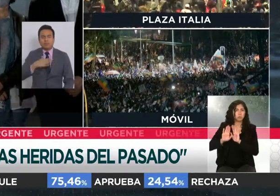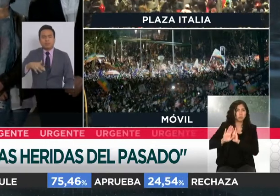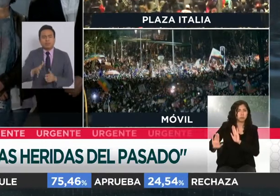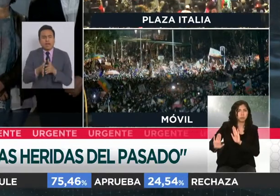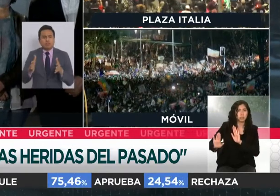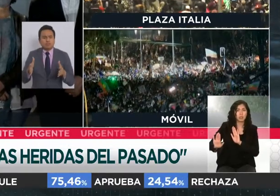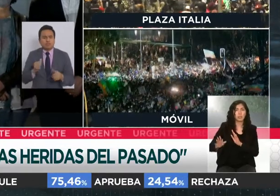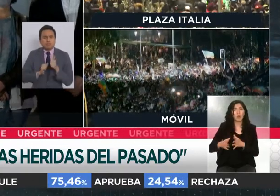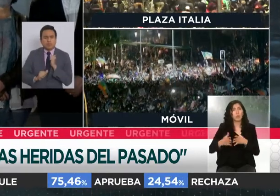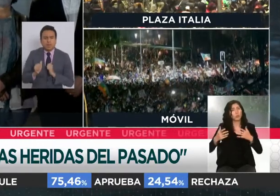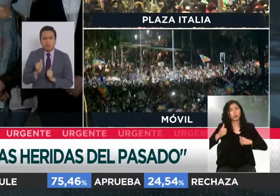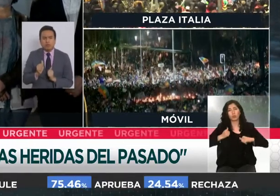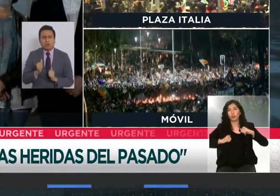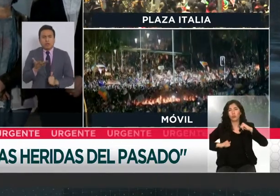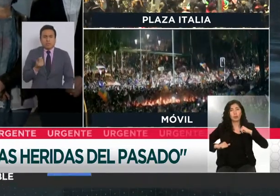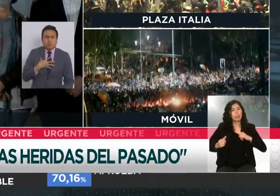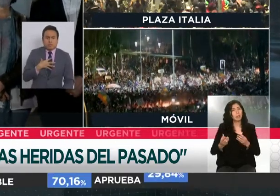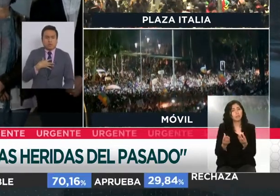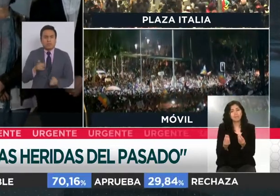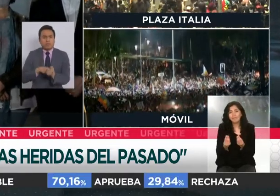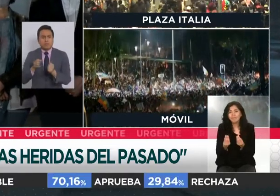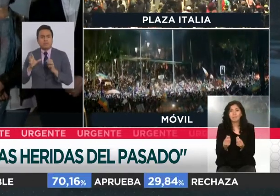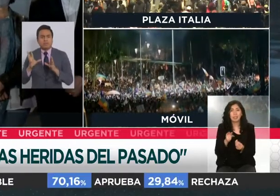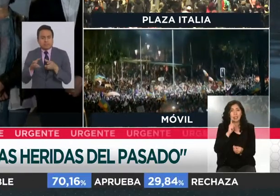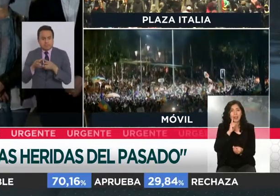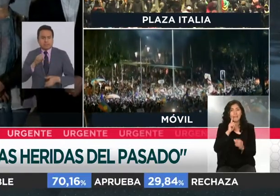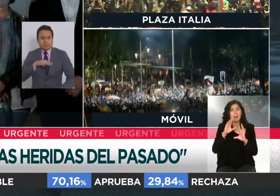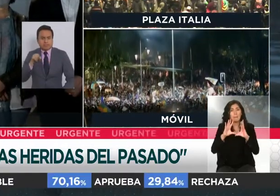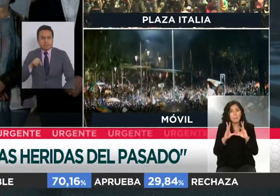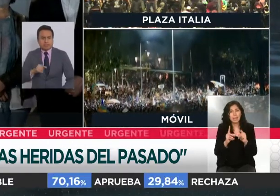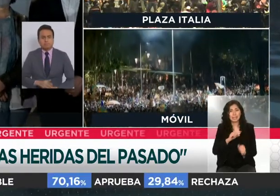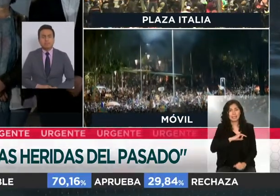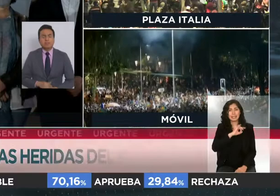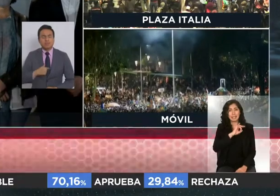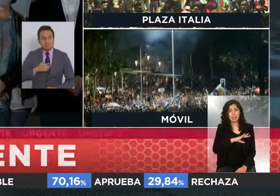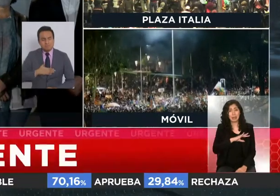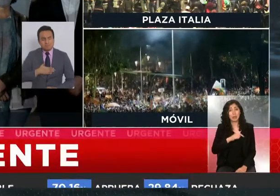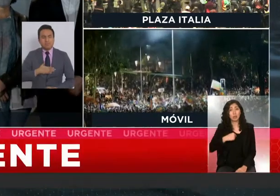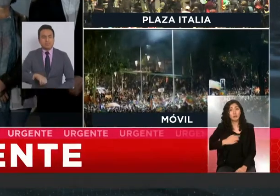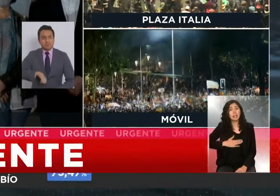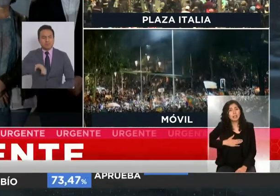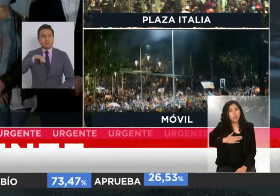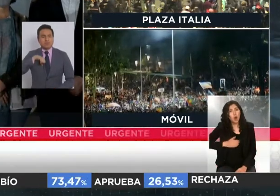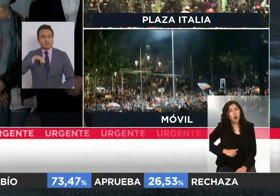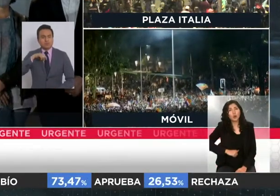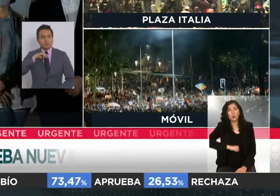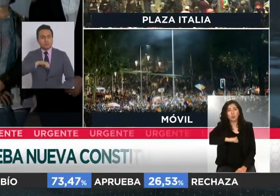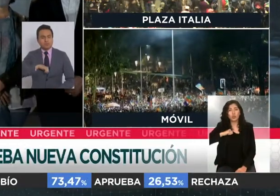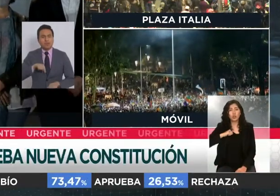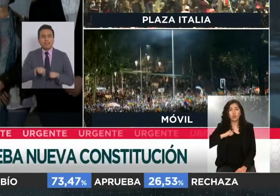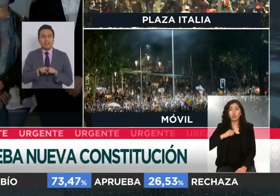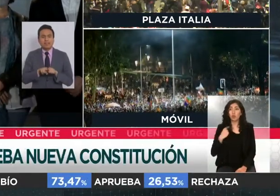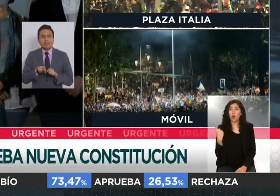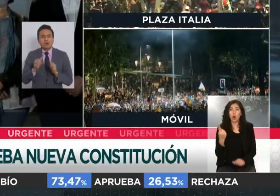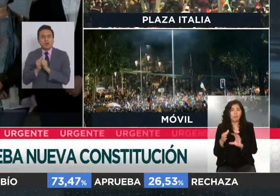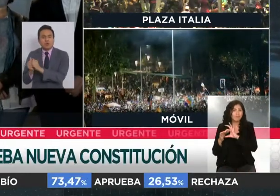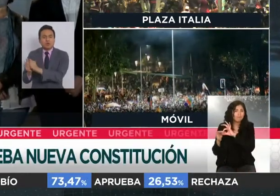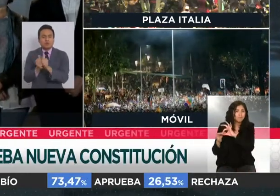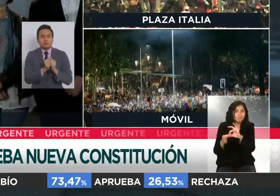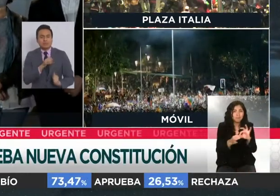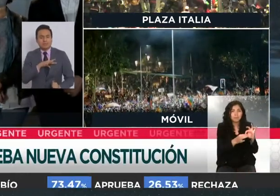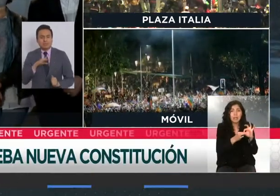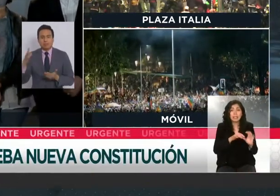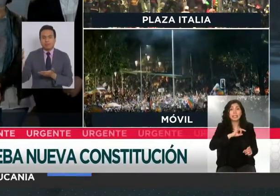sufrimiento y temor ha generado a las familias chilenas. Me siento orgulloso de lo que juntos los chilenos hemos